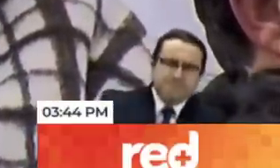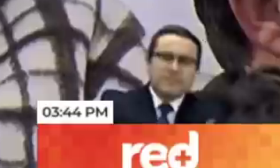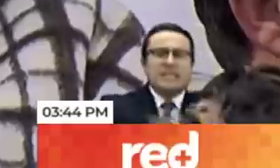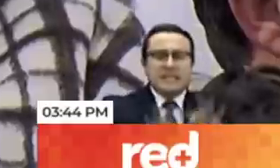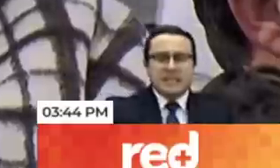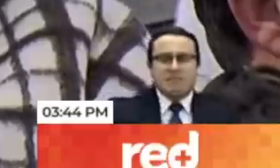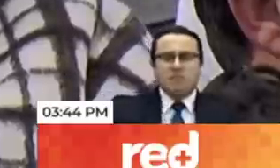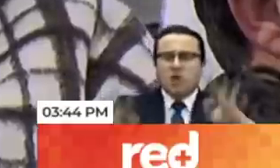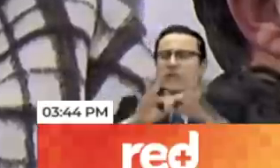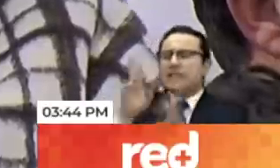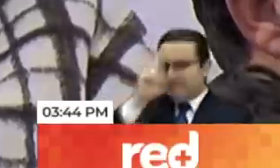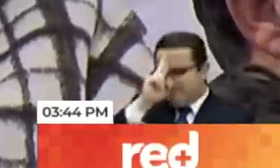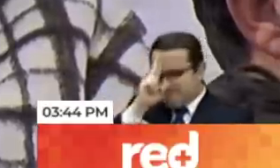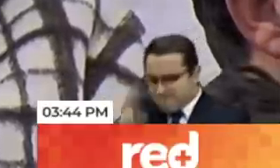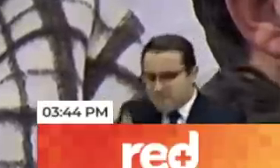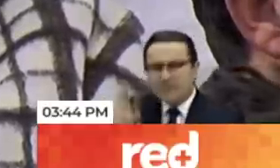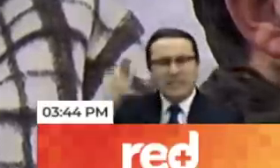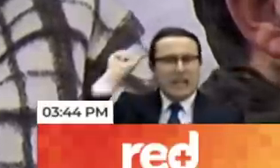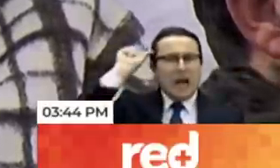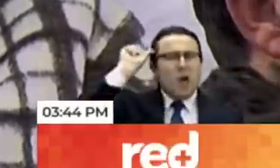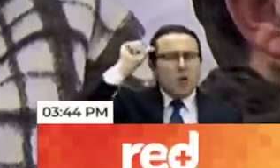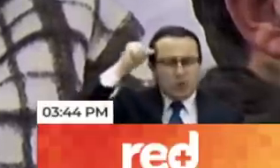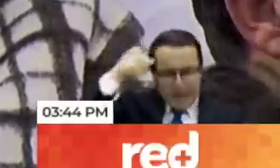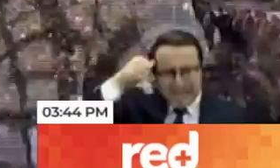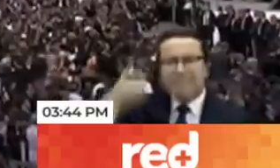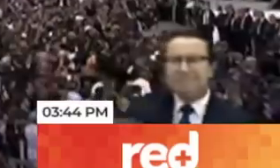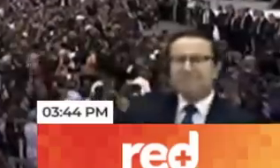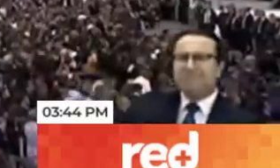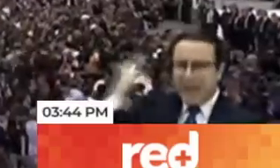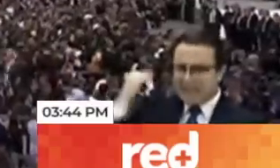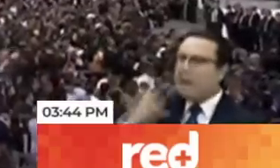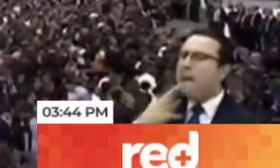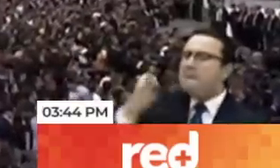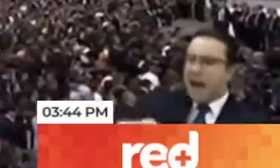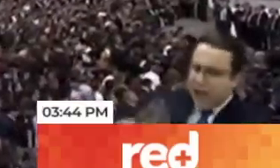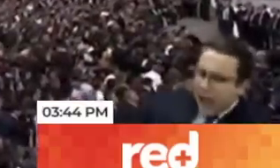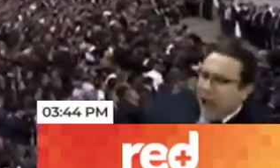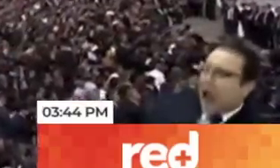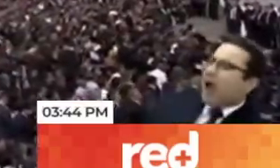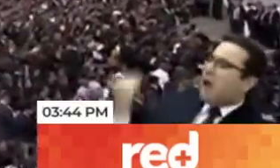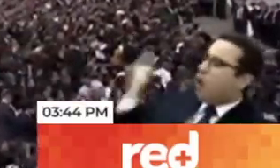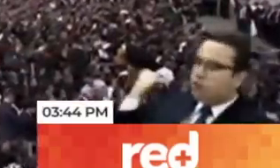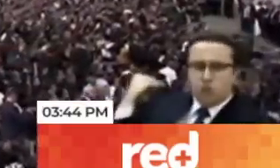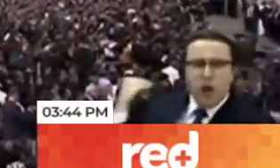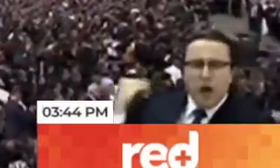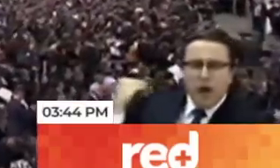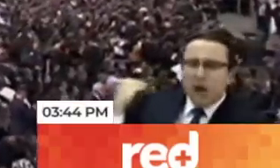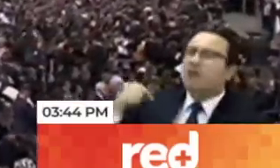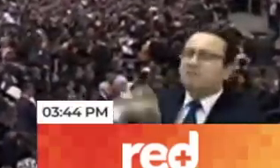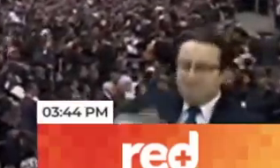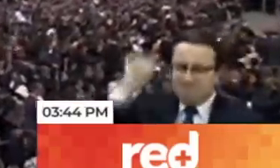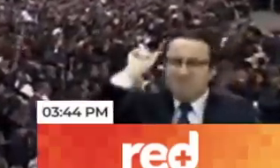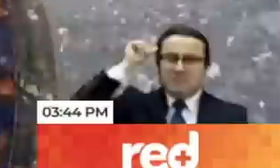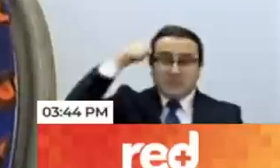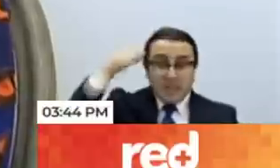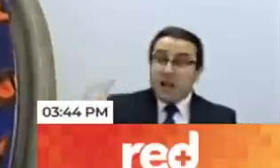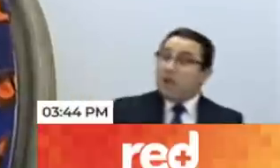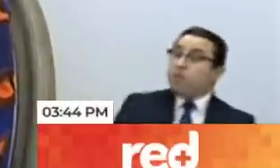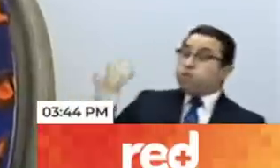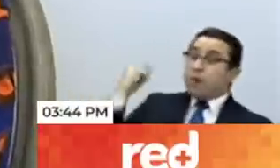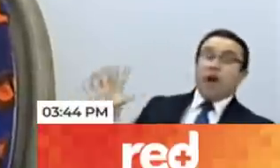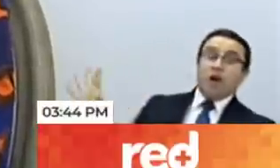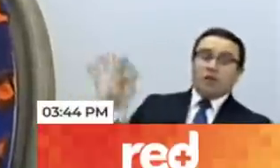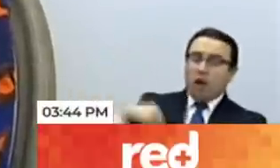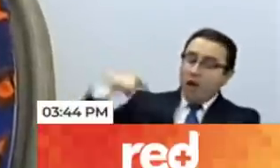recordarlas, hay que saber cuál es esa verdad y qué la causa. De allá venimos. Venimos de una historia en la que ha habido